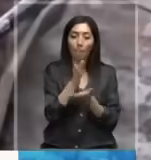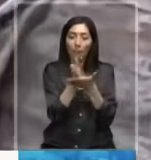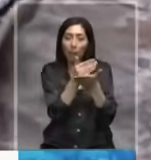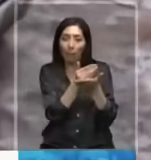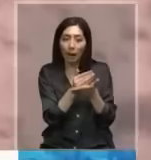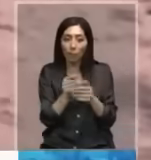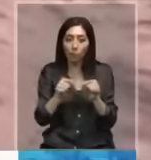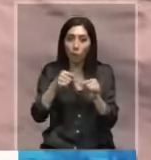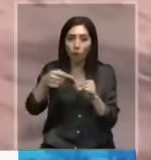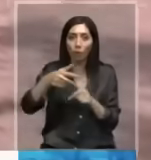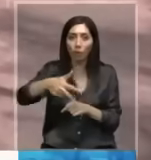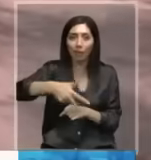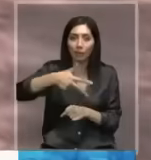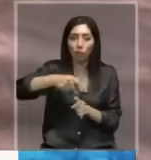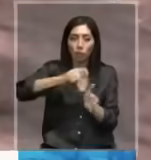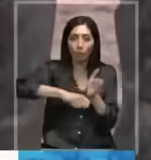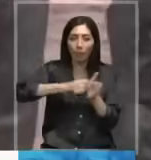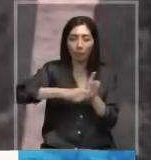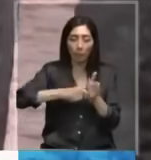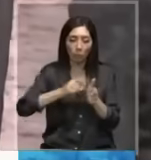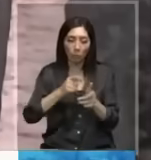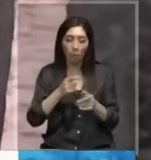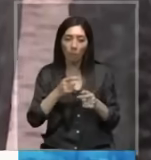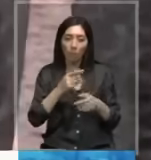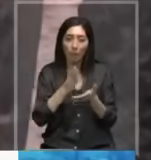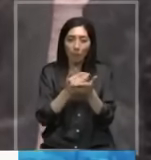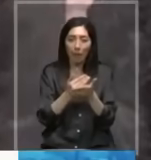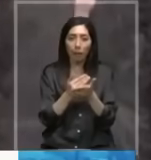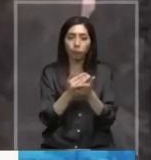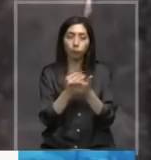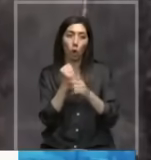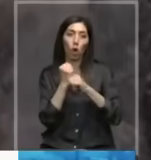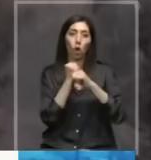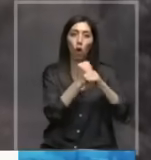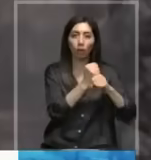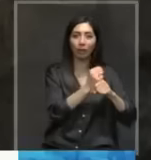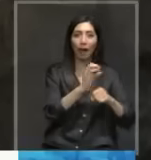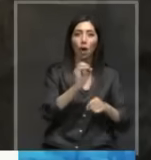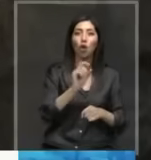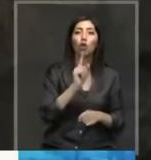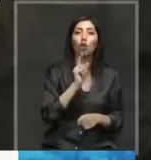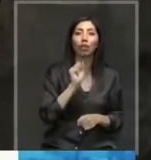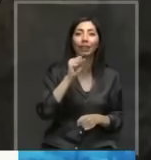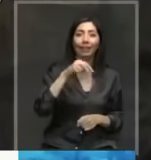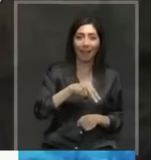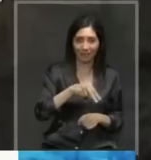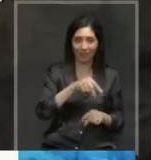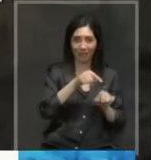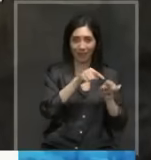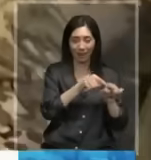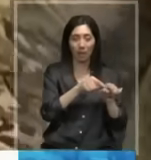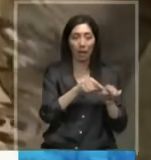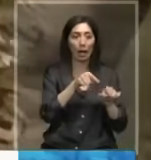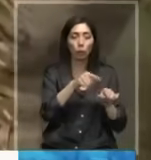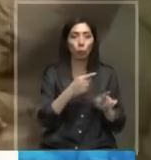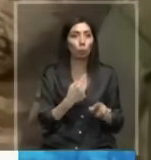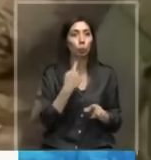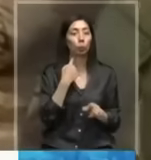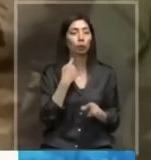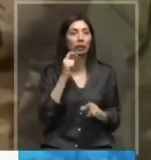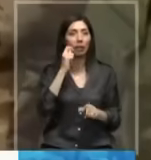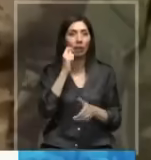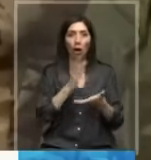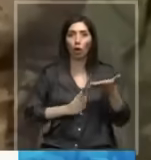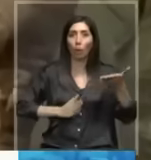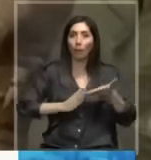una ofensiva contra la OTAN en Europa Oriental. Una escalada en el conflicto que, para muchos, podría significar el inicio